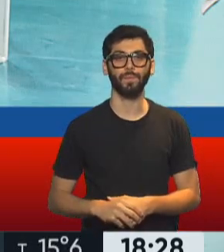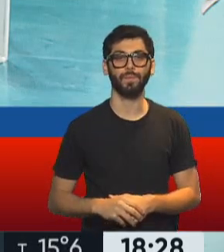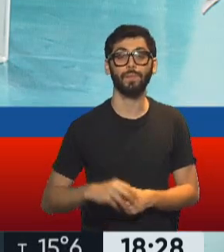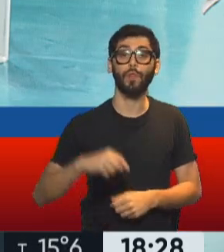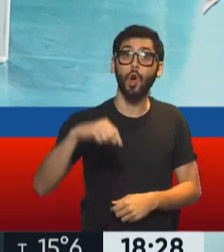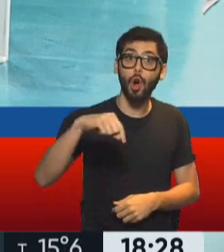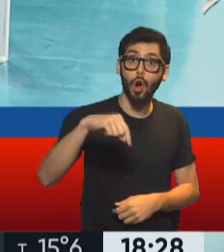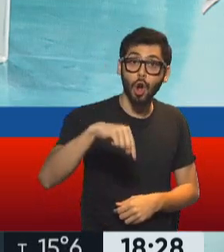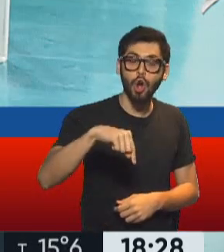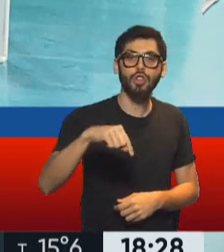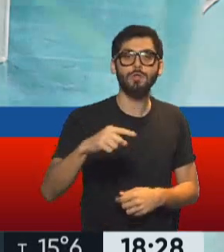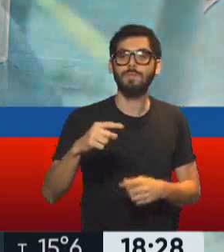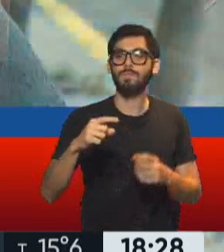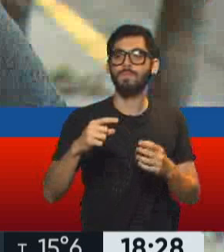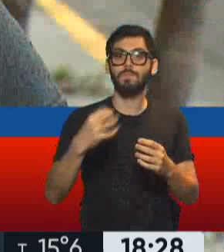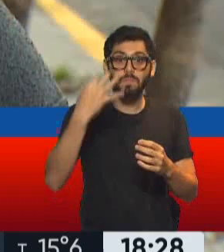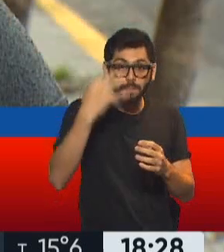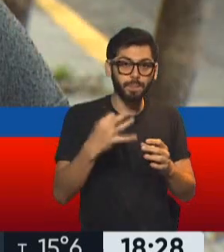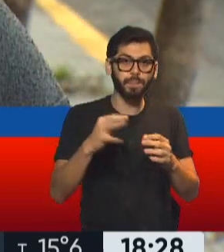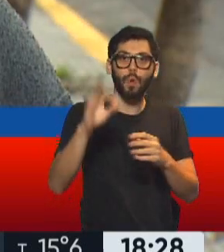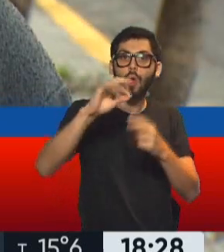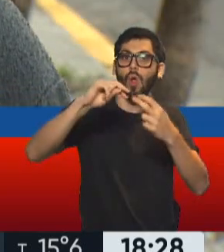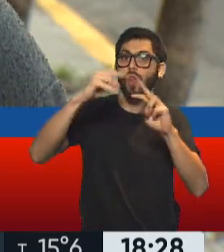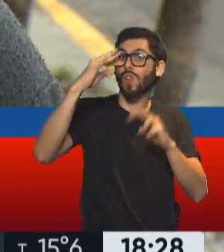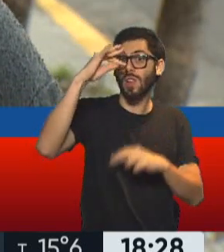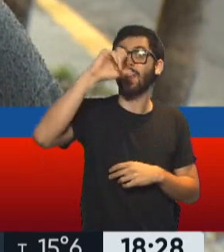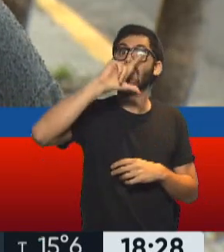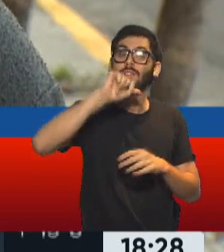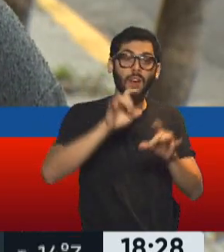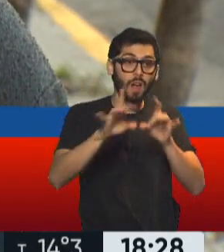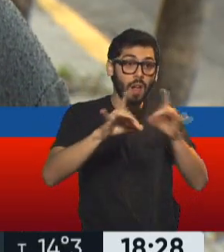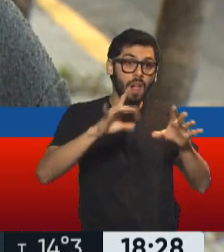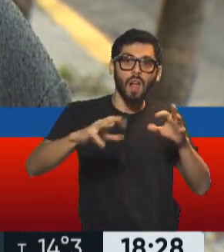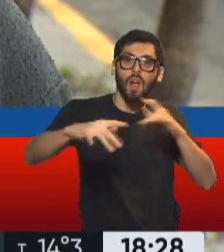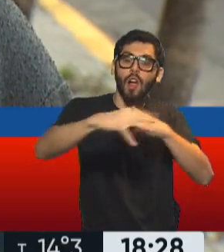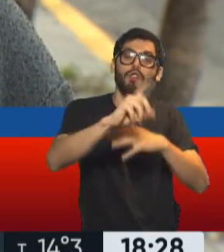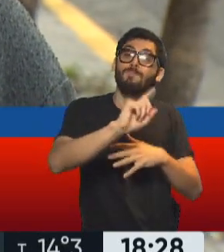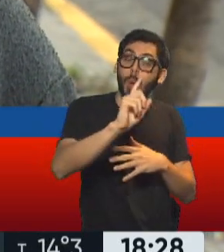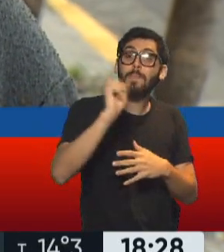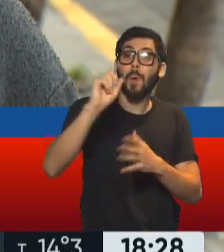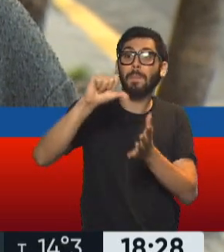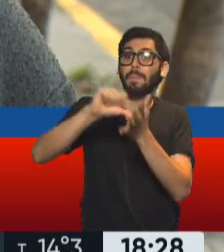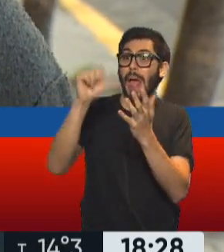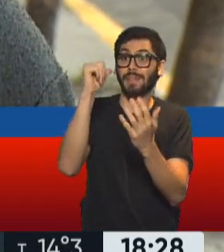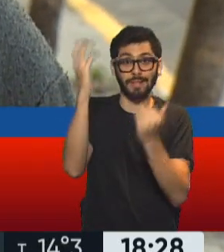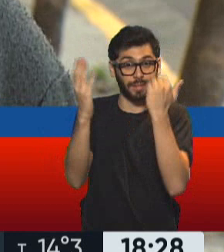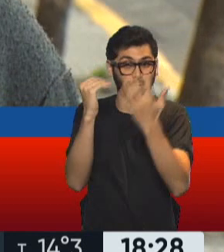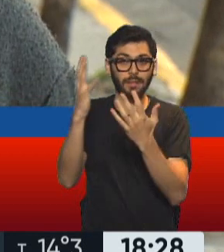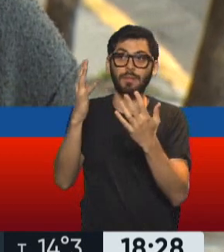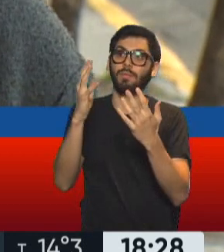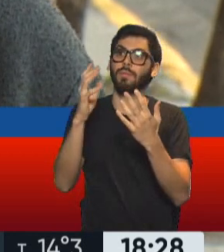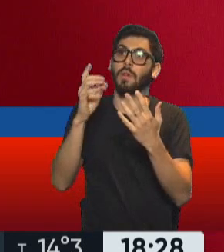tenemos evidencia de circulación comunitaria de la variante Delta, pero ya llegando a países limítrofes y siendo hoy por hoy la